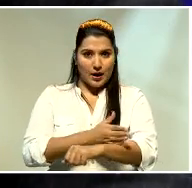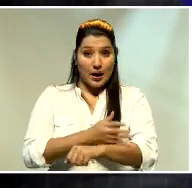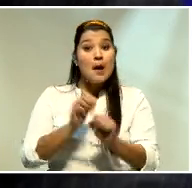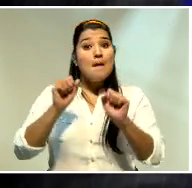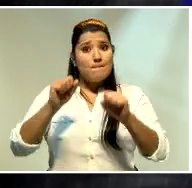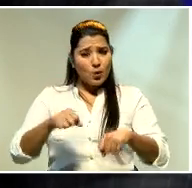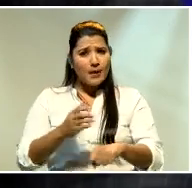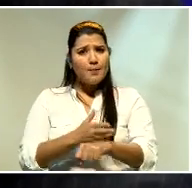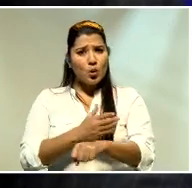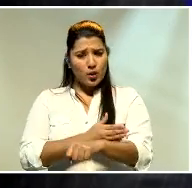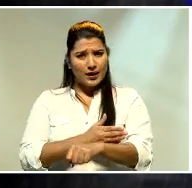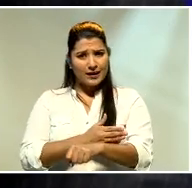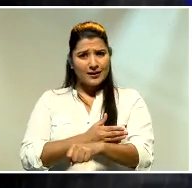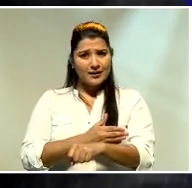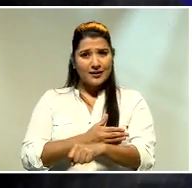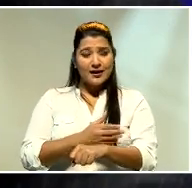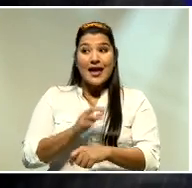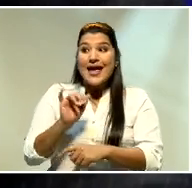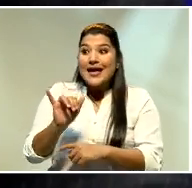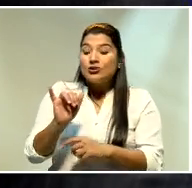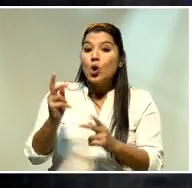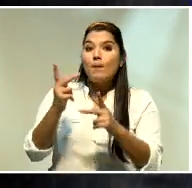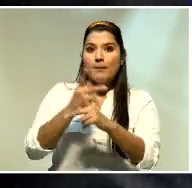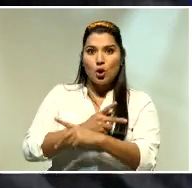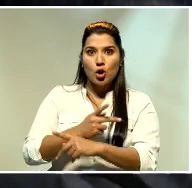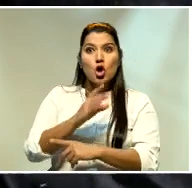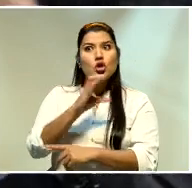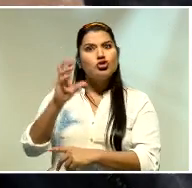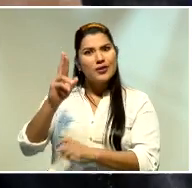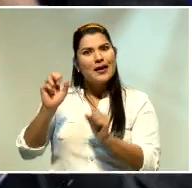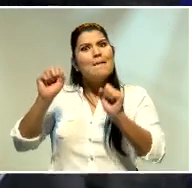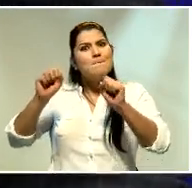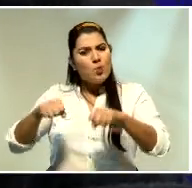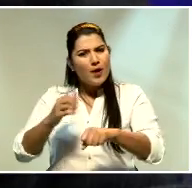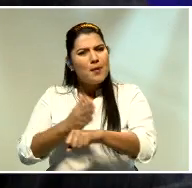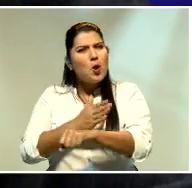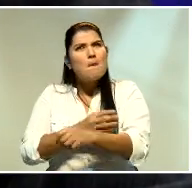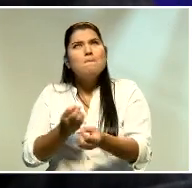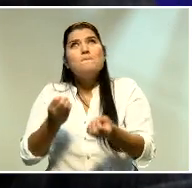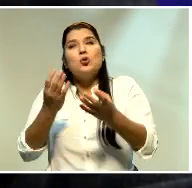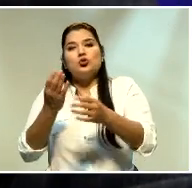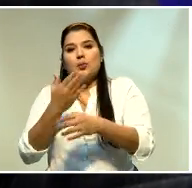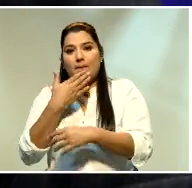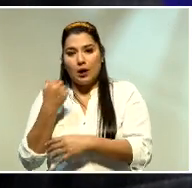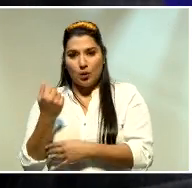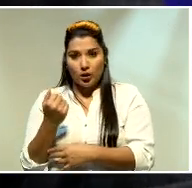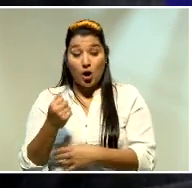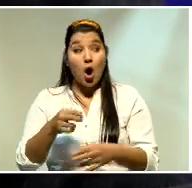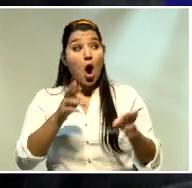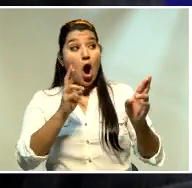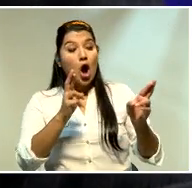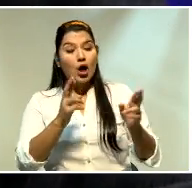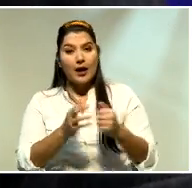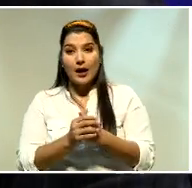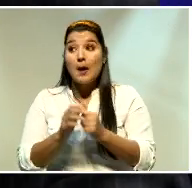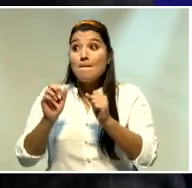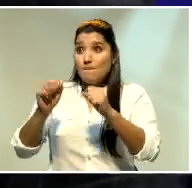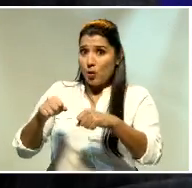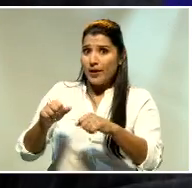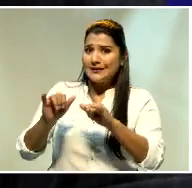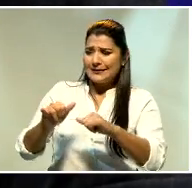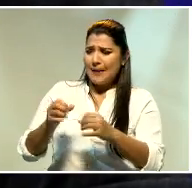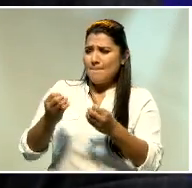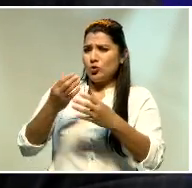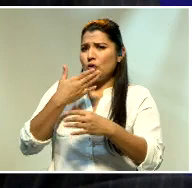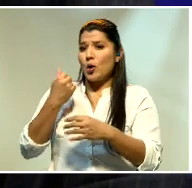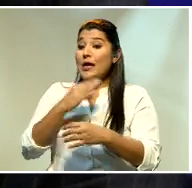puede estar mejor. Es que eso es don Ernesto, eso es lo peor. Costa Rica puede estar mucho mejor. Ojalá. Podría ojalá, estar presidente. mucho, y estamos